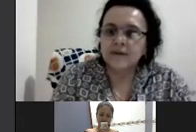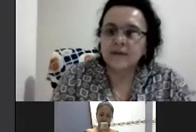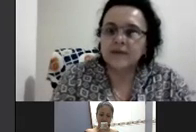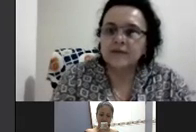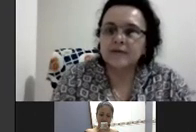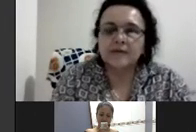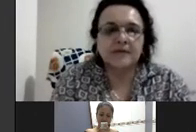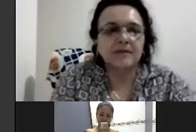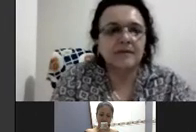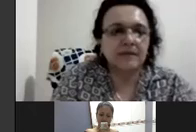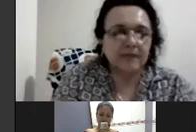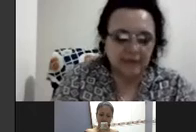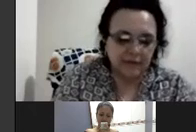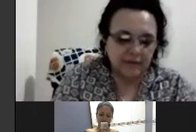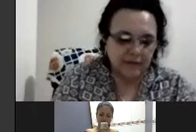¿Qué pasó?